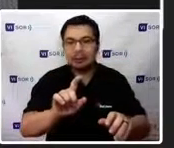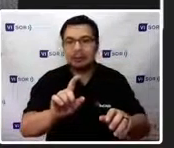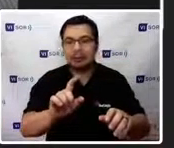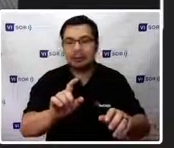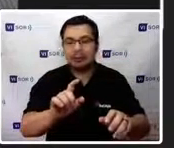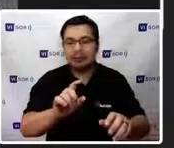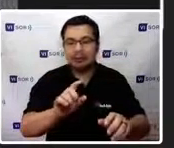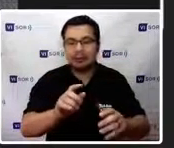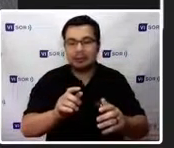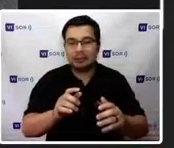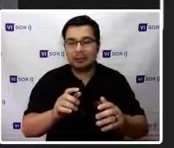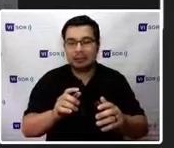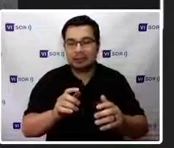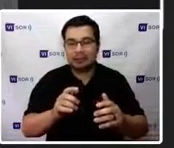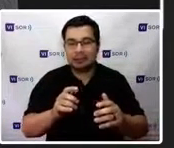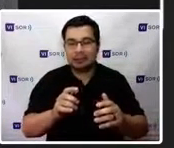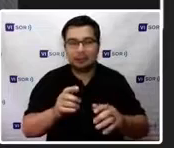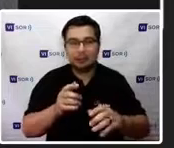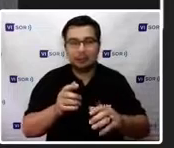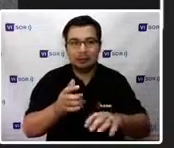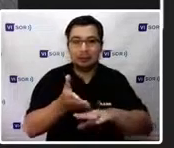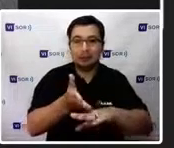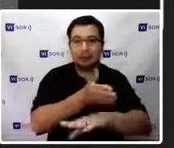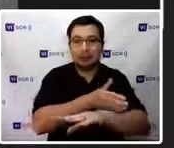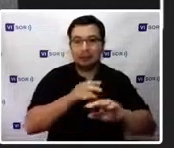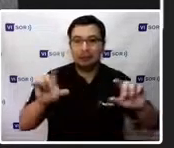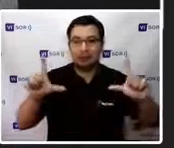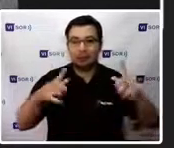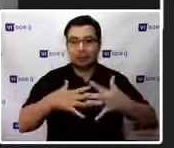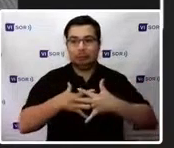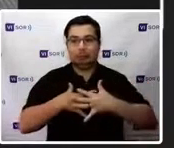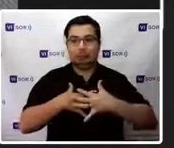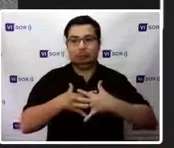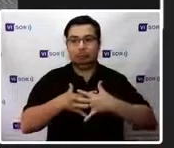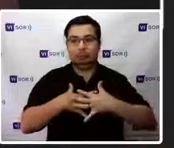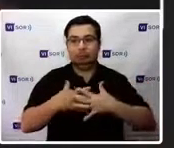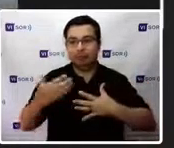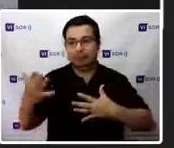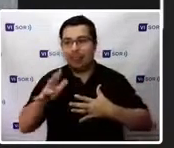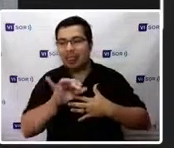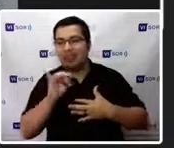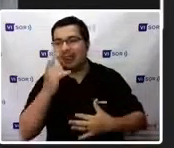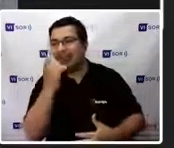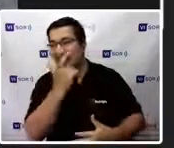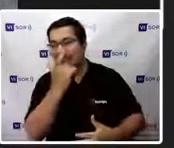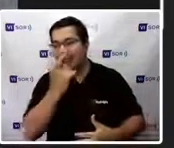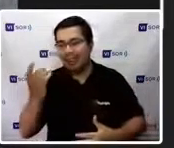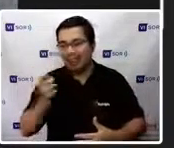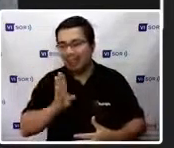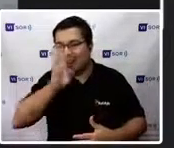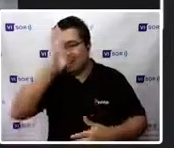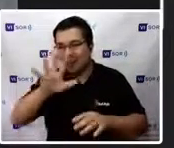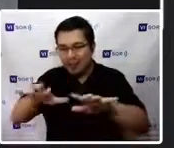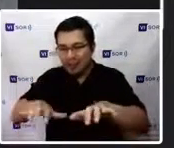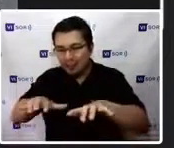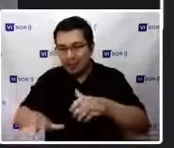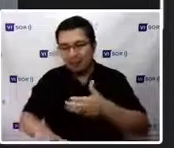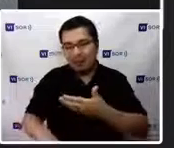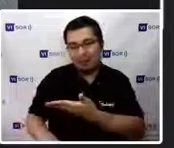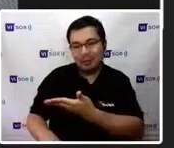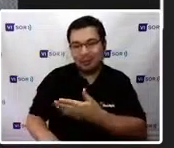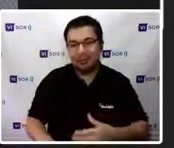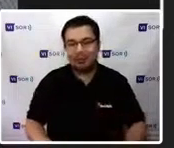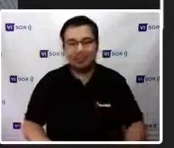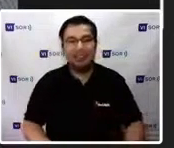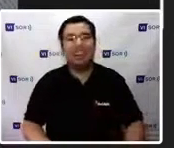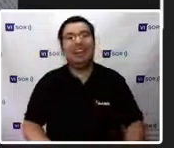momento fue un poco chocante. Excelente, muy bien, muy bien. Es que es inevitable no tener cosas simpáticas que